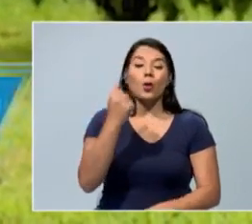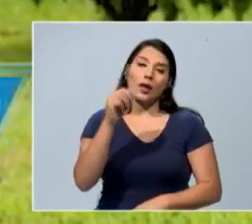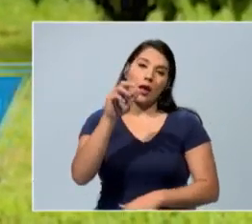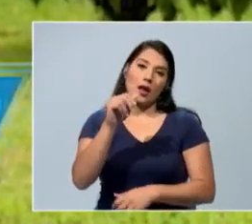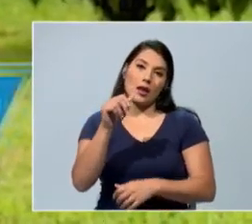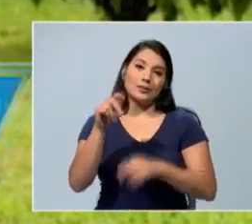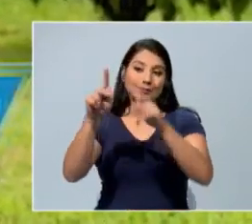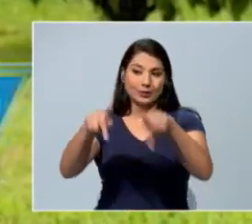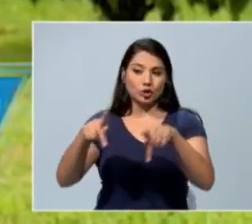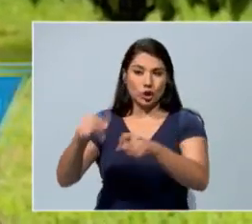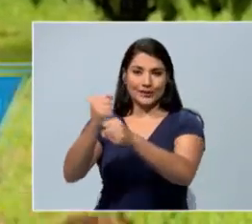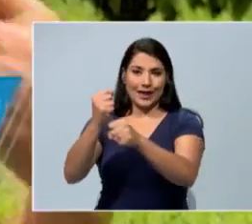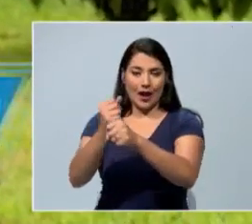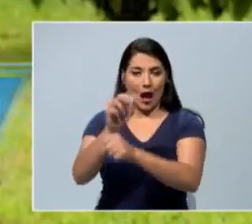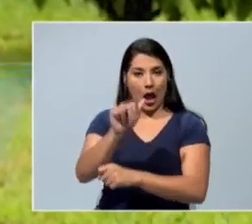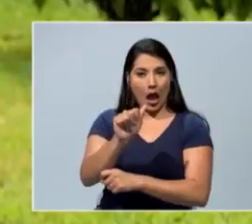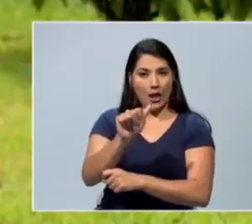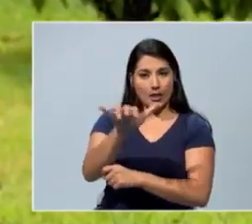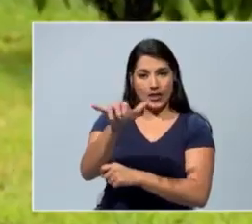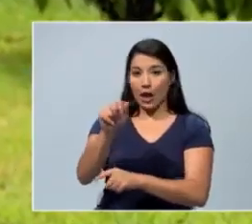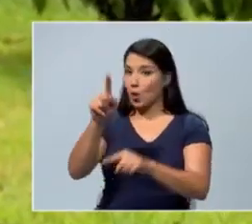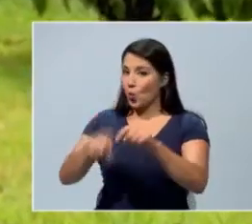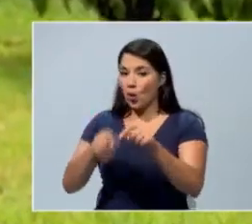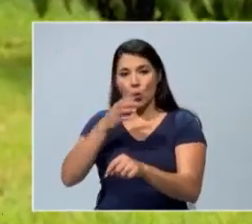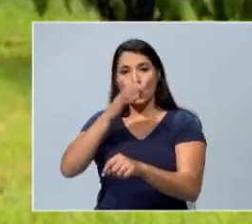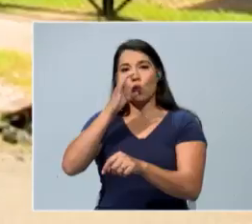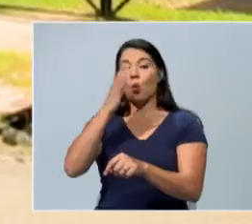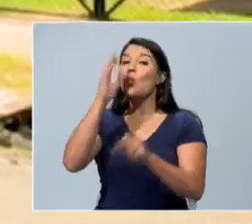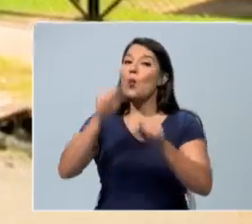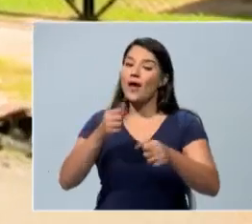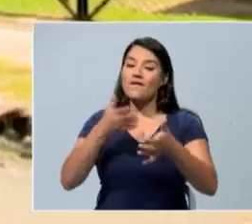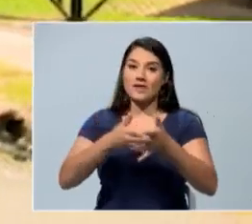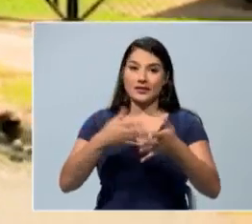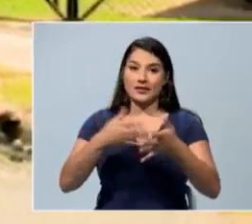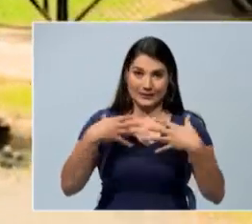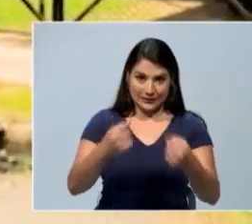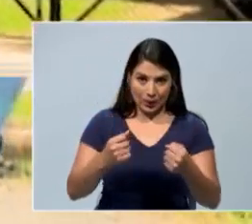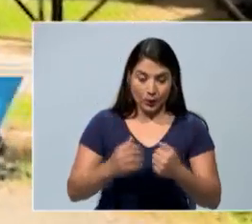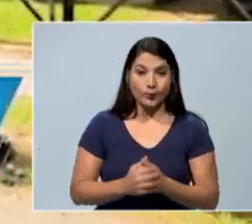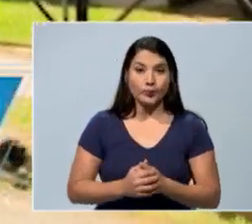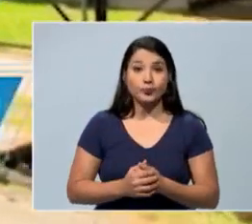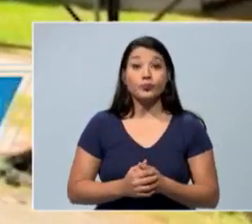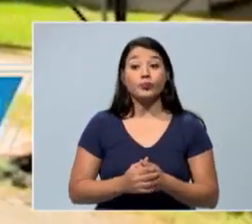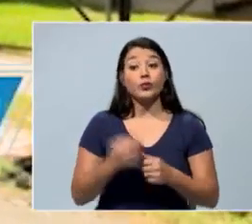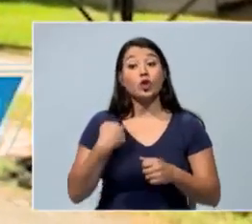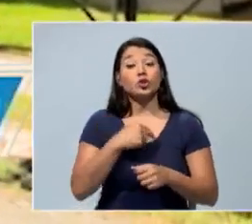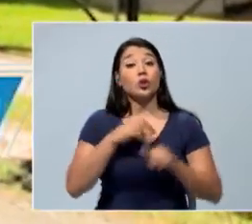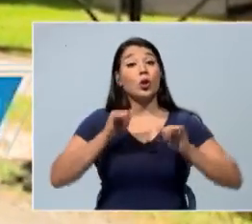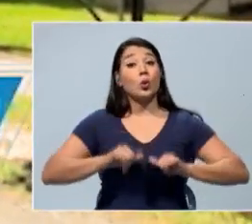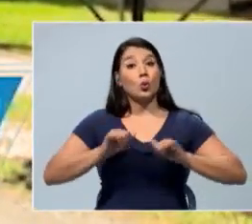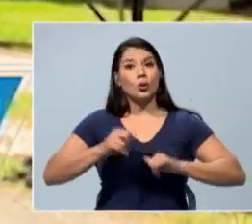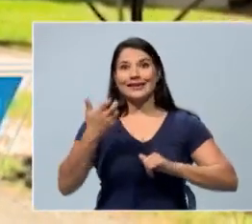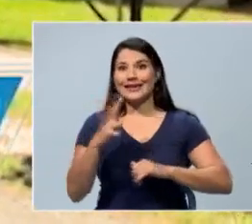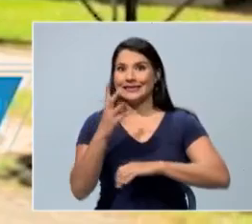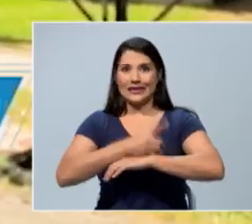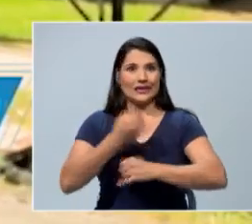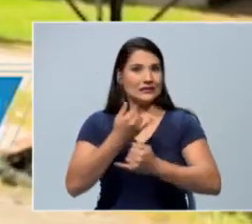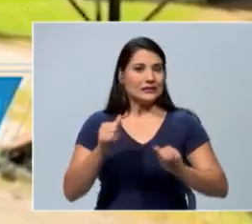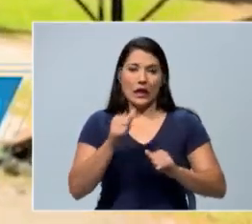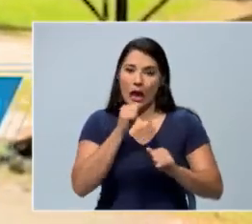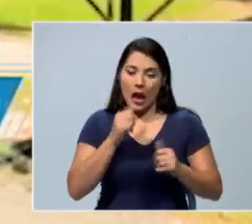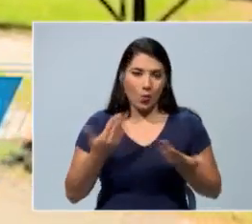después podía repetir en algo, ¿verdad? Sí. Fueron 13 días, ya y no,